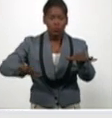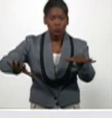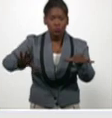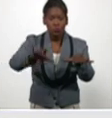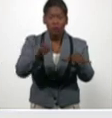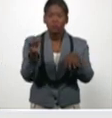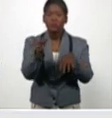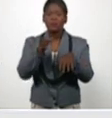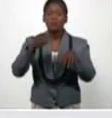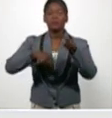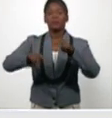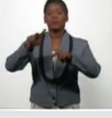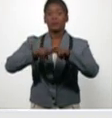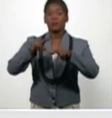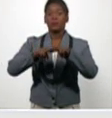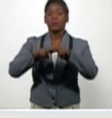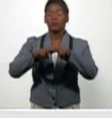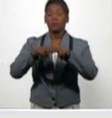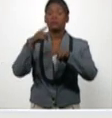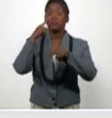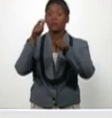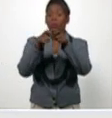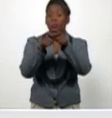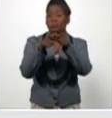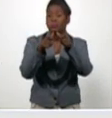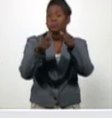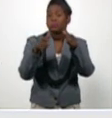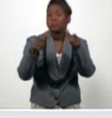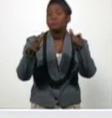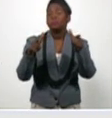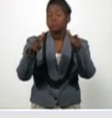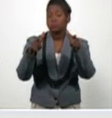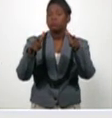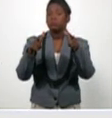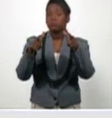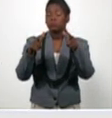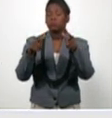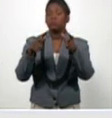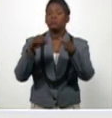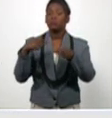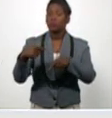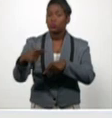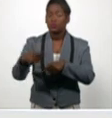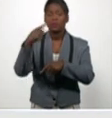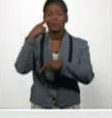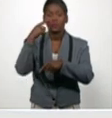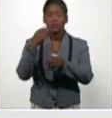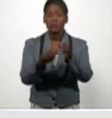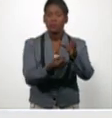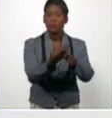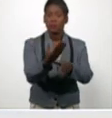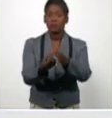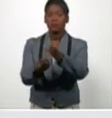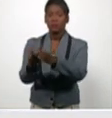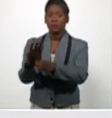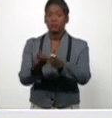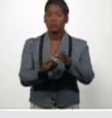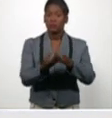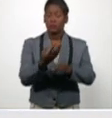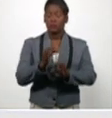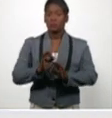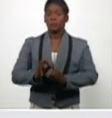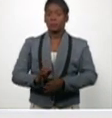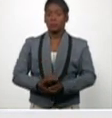un incremento no muy marcado de los casos un día tras otro, y ahí tienen ustedes la curva que se mantiene sin